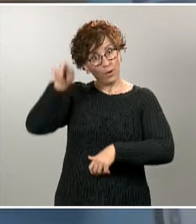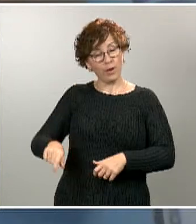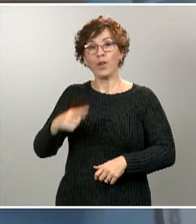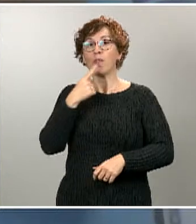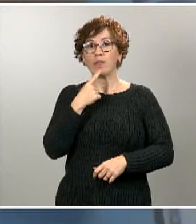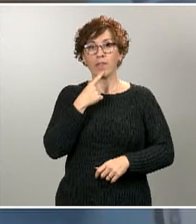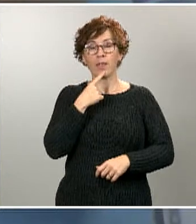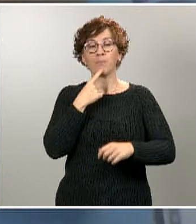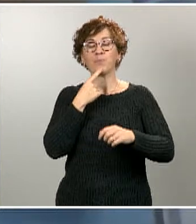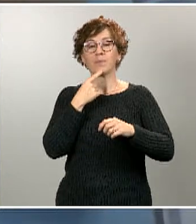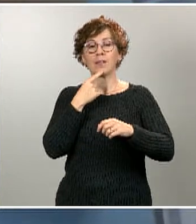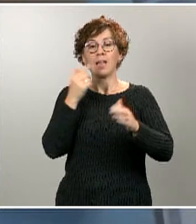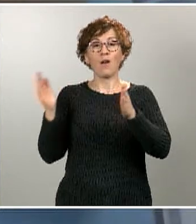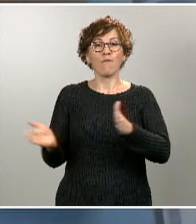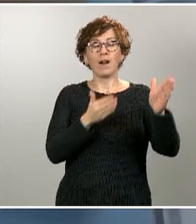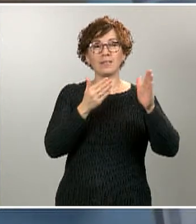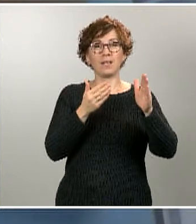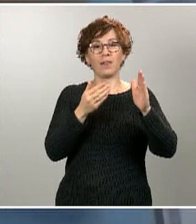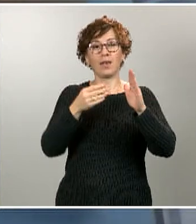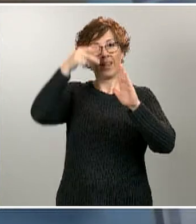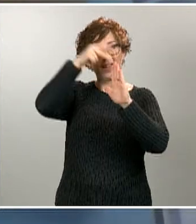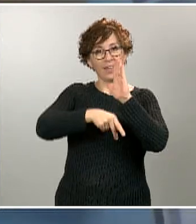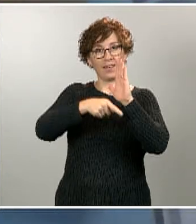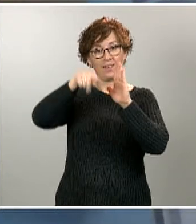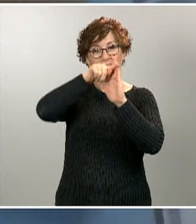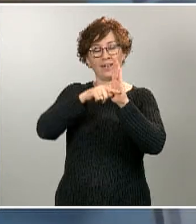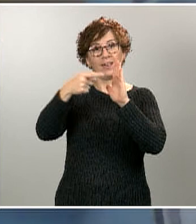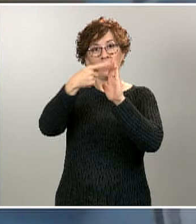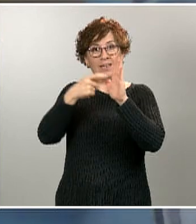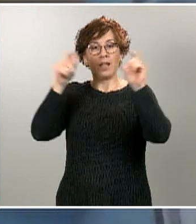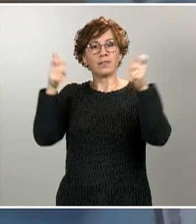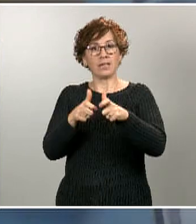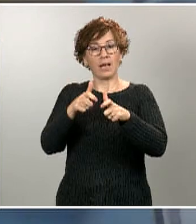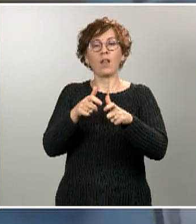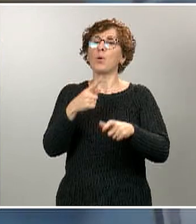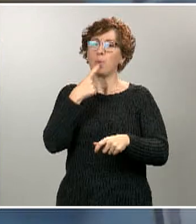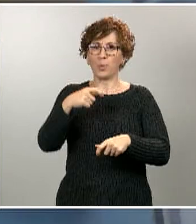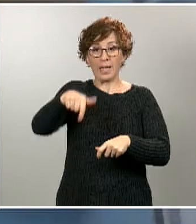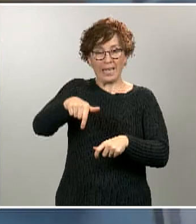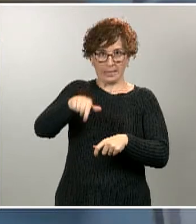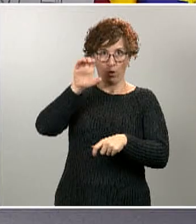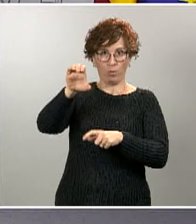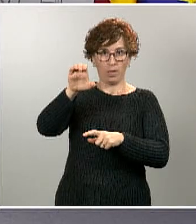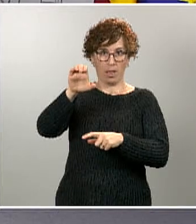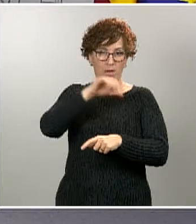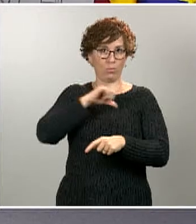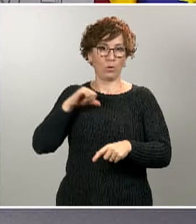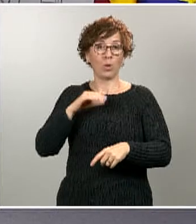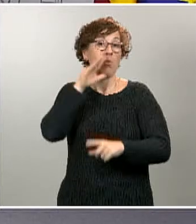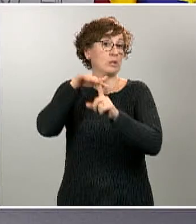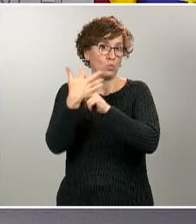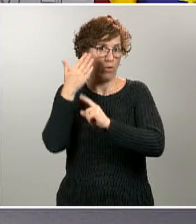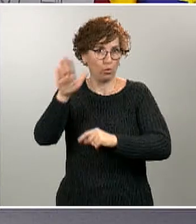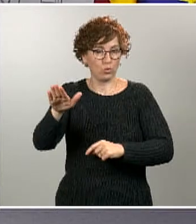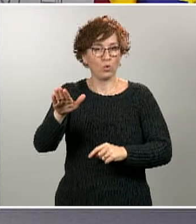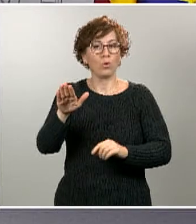muy complicada en esta comunidad autónoma por las condiciones que se dan. No sé si el Gobierno tiene pensado